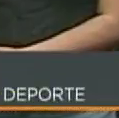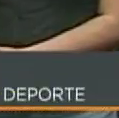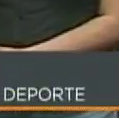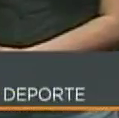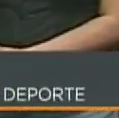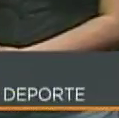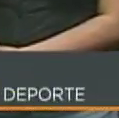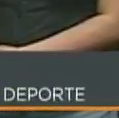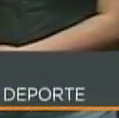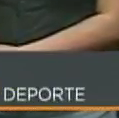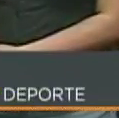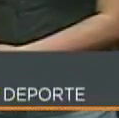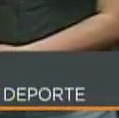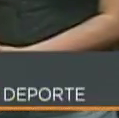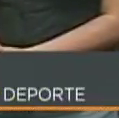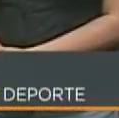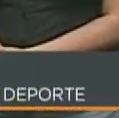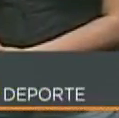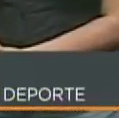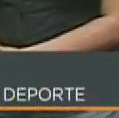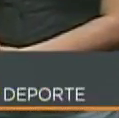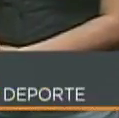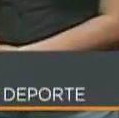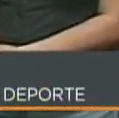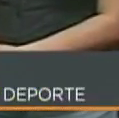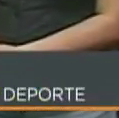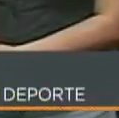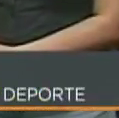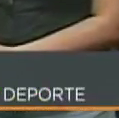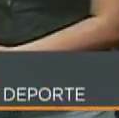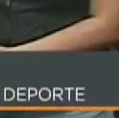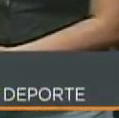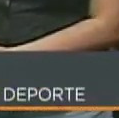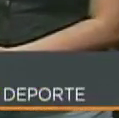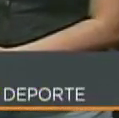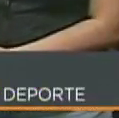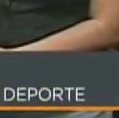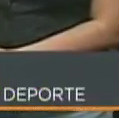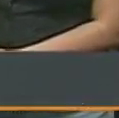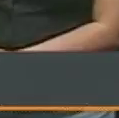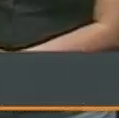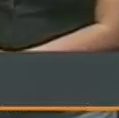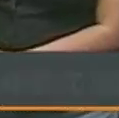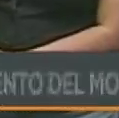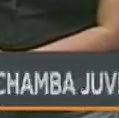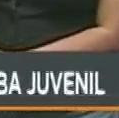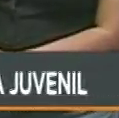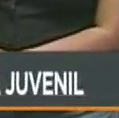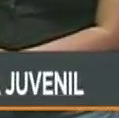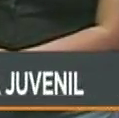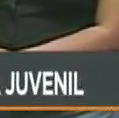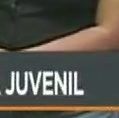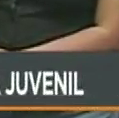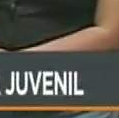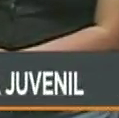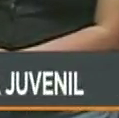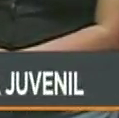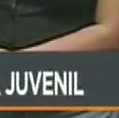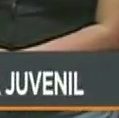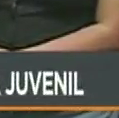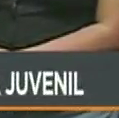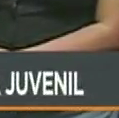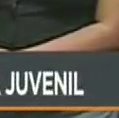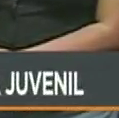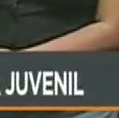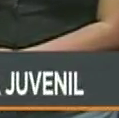otros 23 estados. Estamos haciendo entrega de la tarjeta Chamba Juvenil a través del Banco Bicentenario del Pueblo. Hoy